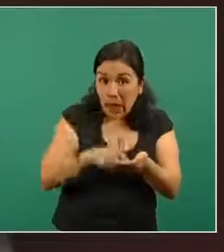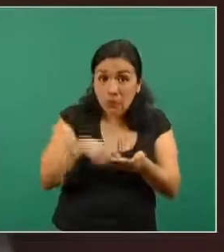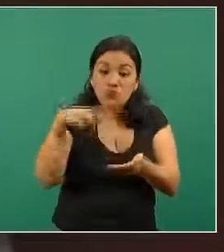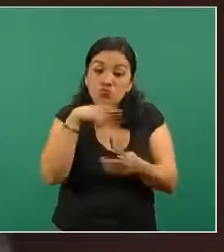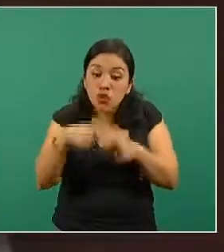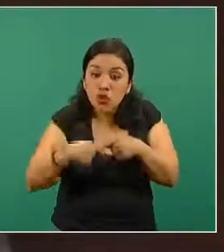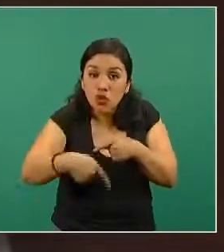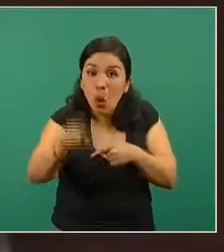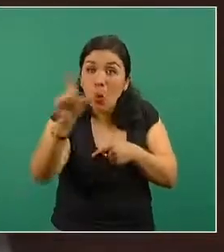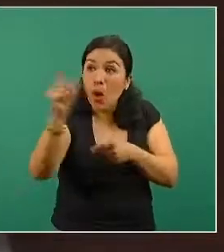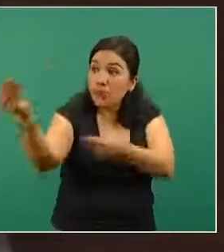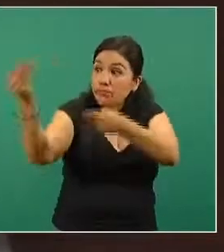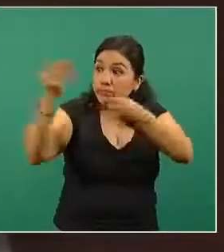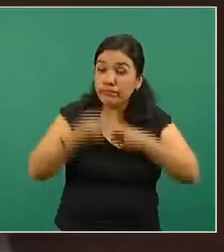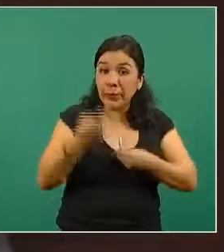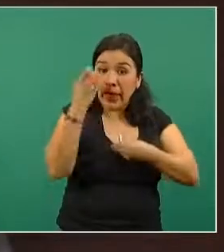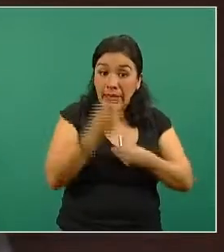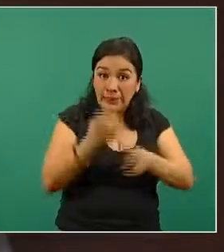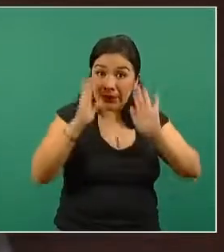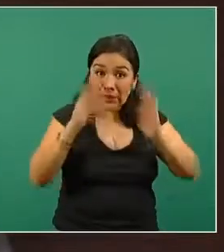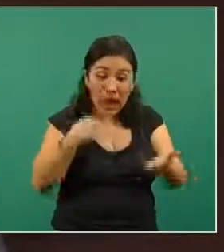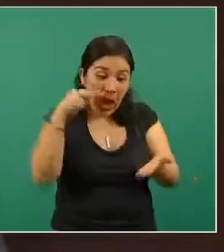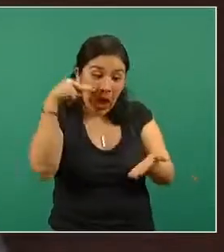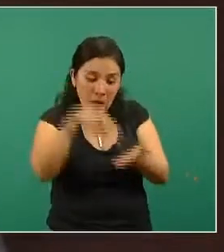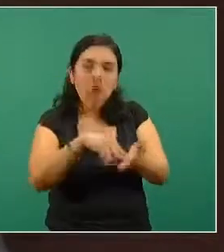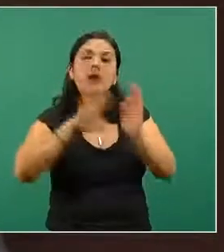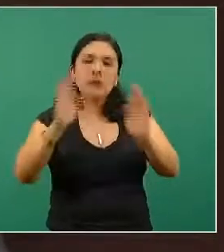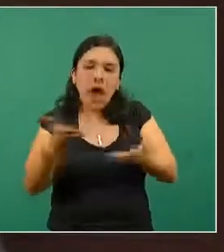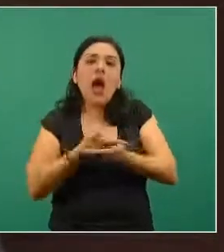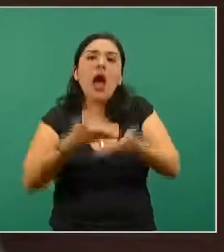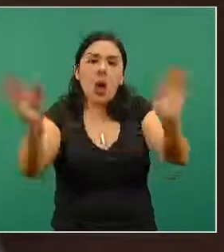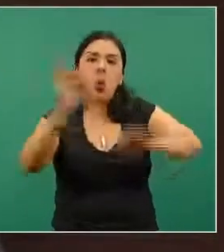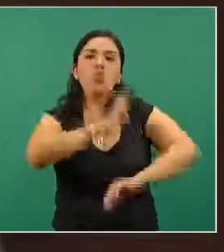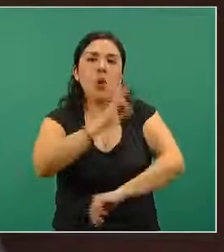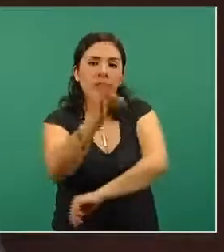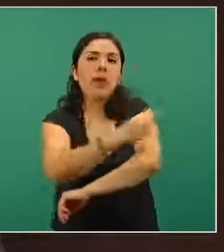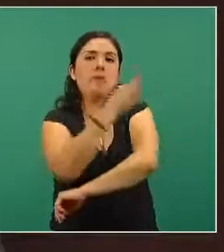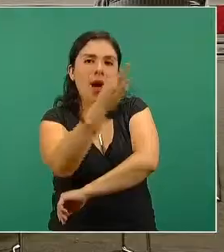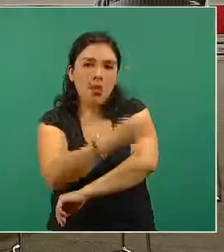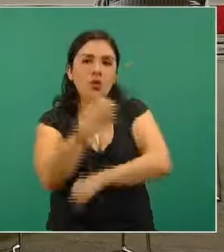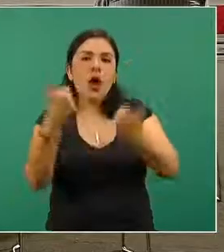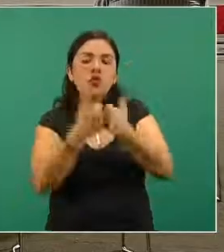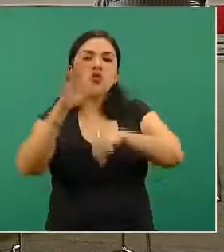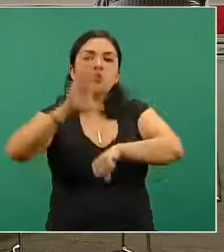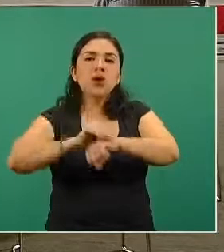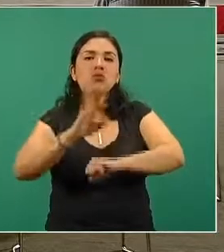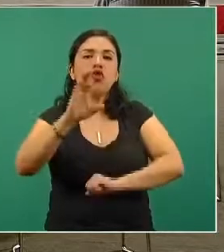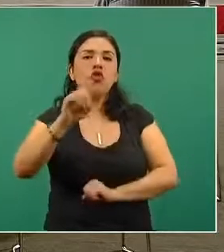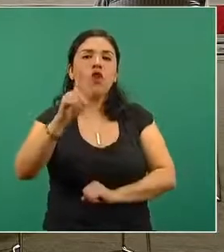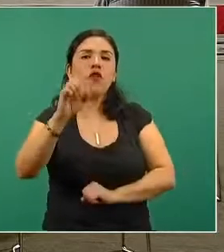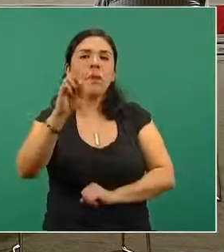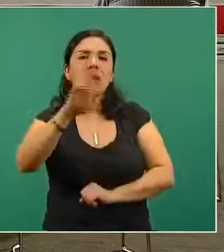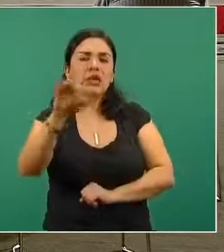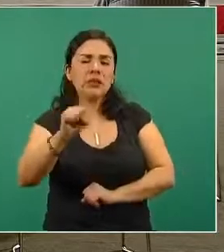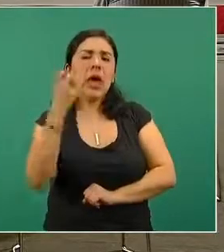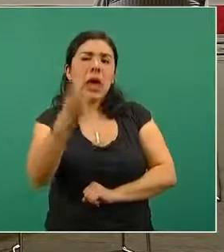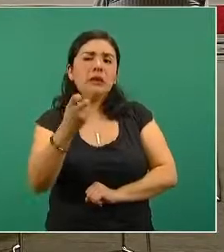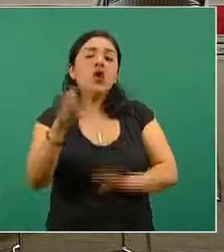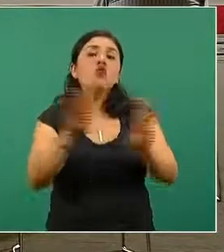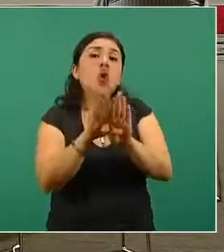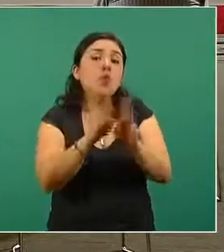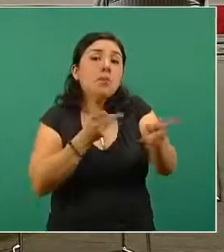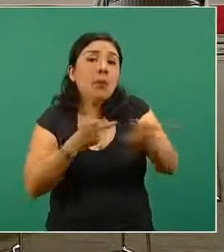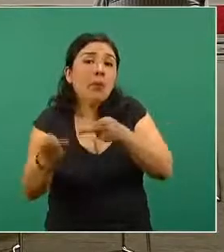y una vez que tengamos esto, lotes se liberarán por parte del COFEPRIS y se podrán distribuir en un plan que ya se había establecido